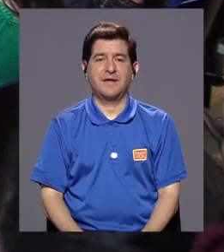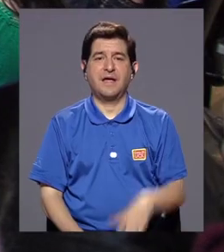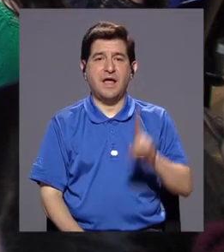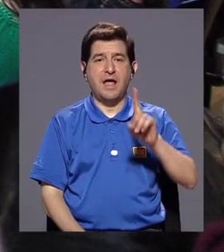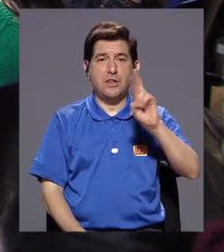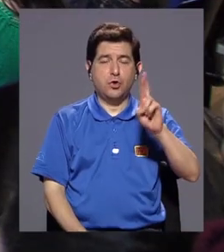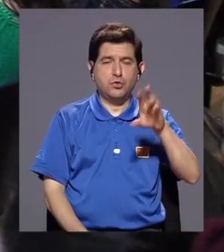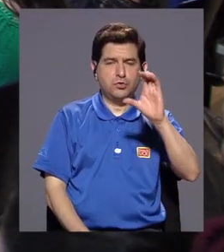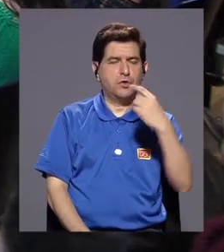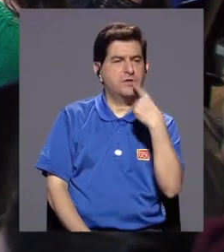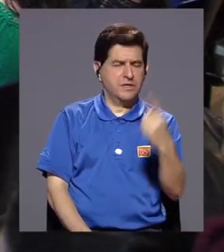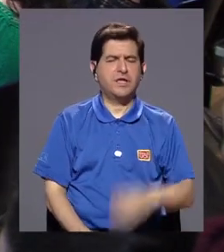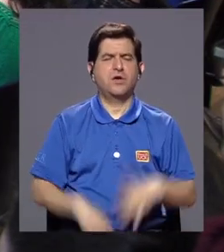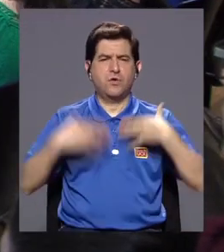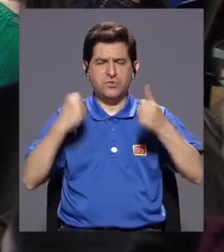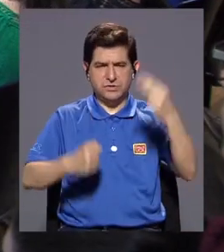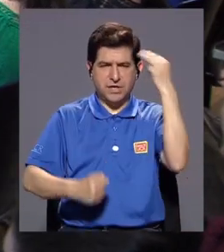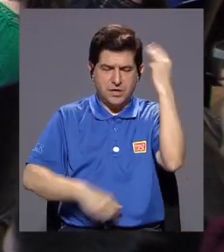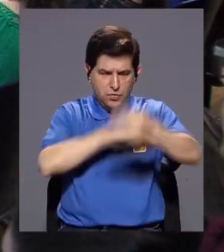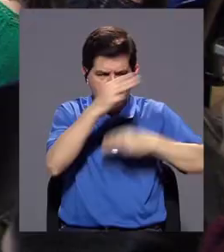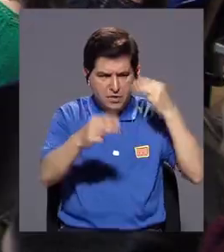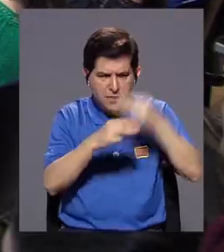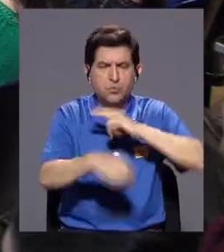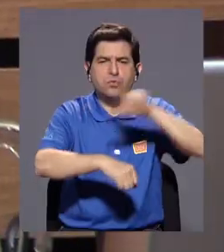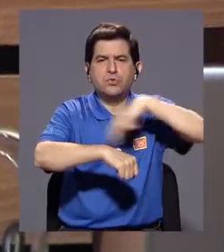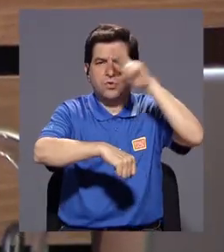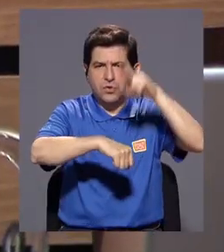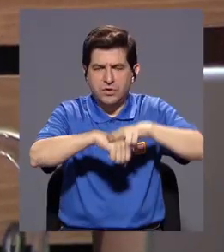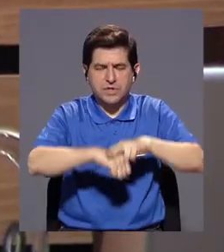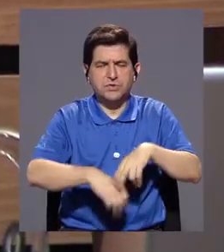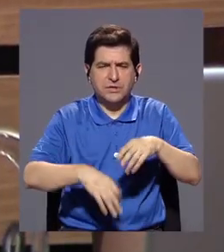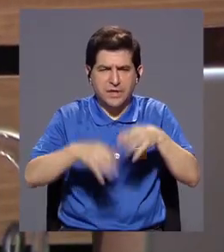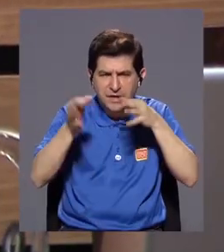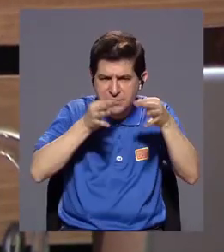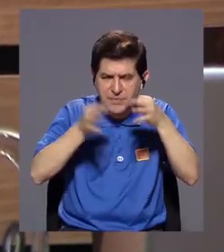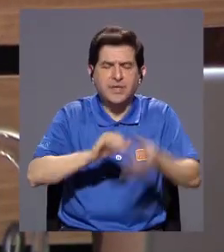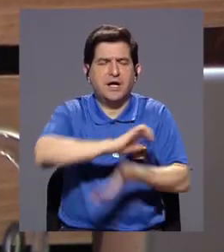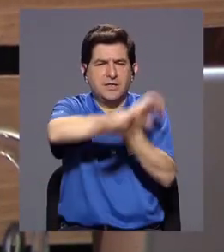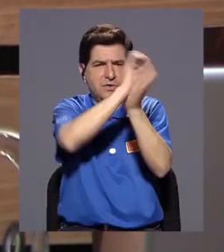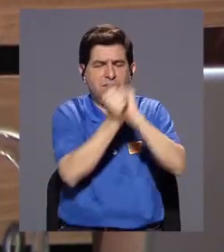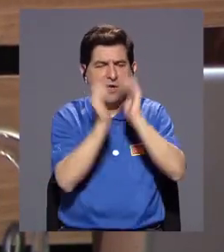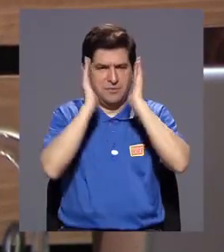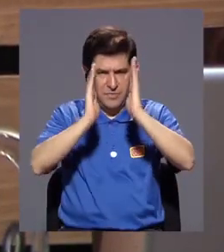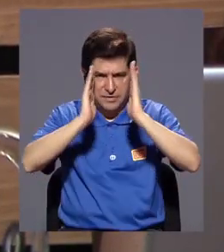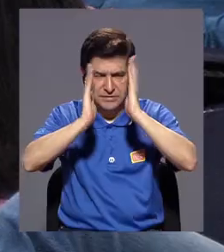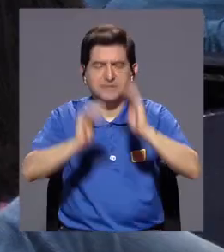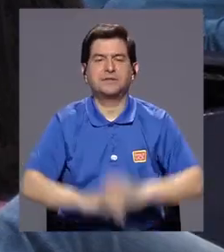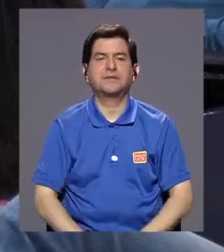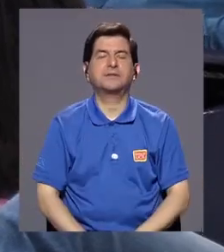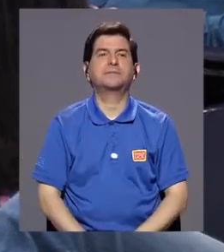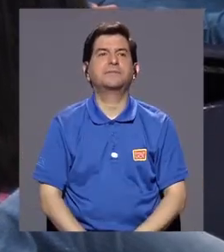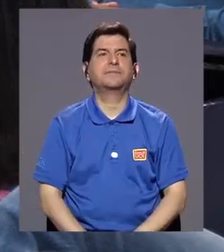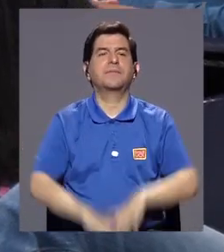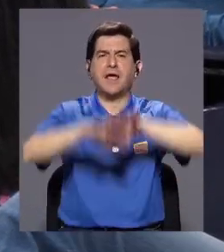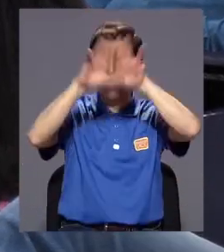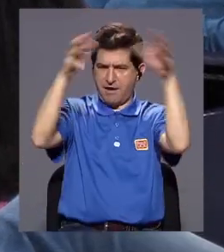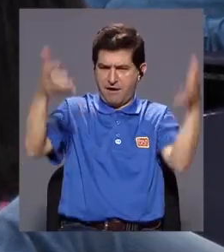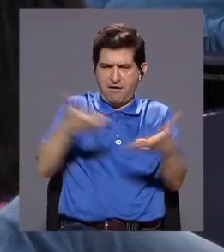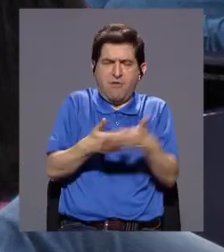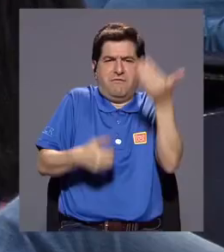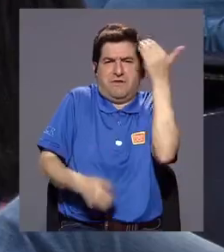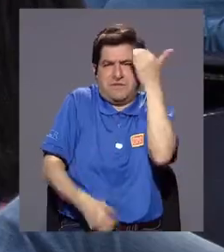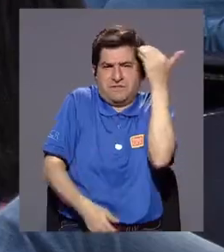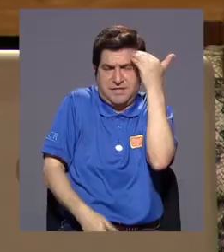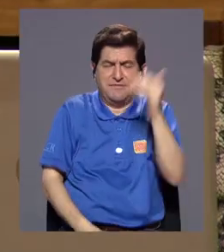El doctor Contreras contextualizó la salud mental a nivel mundial y nacional y habló de hacer un cambio en su abordaje. A nivel global